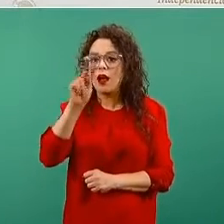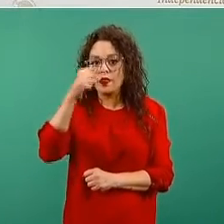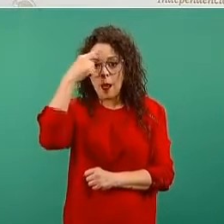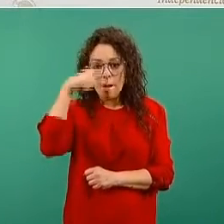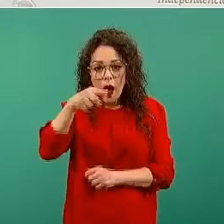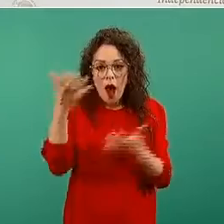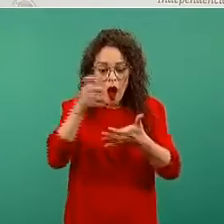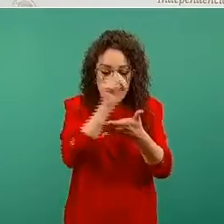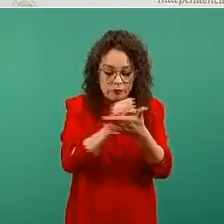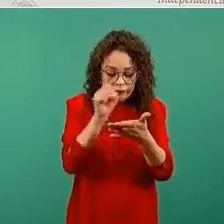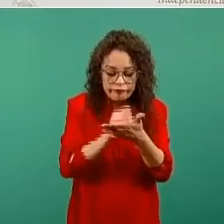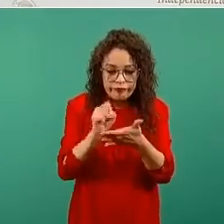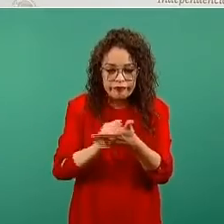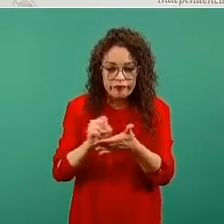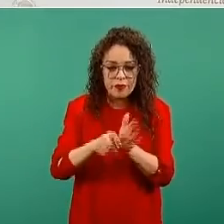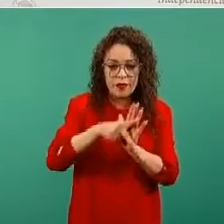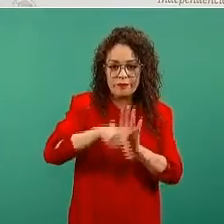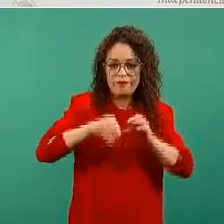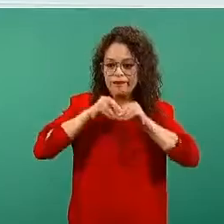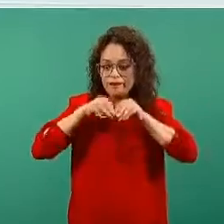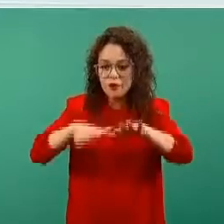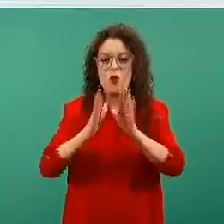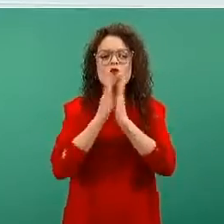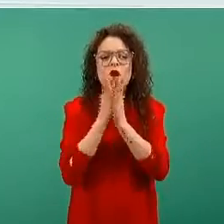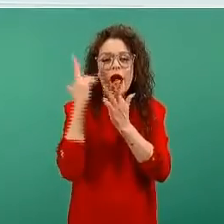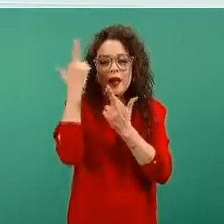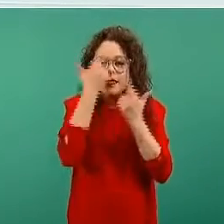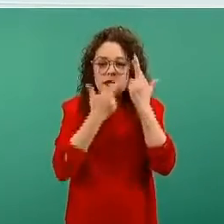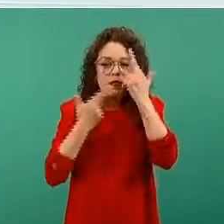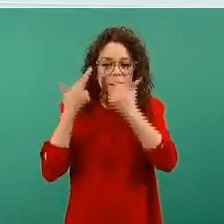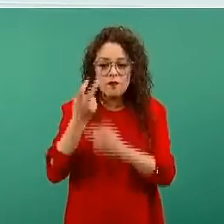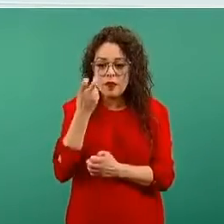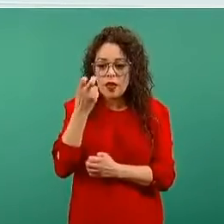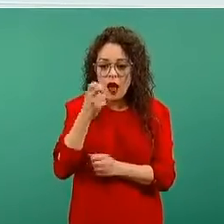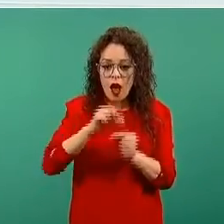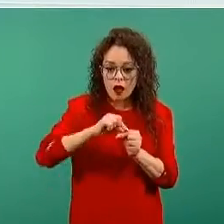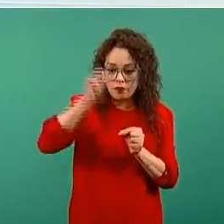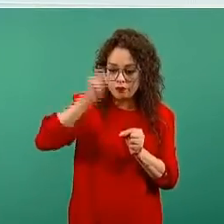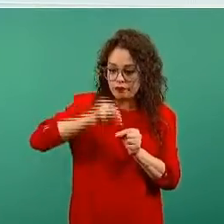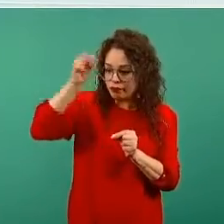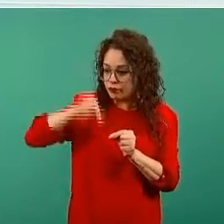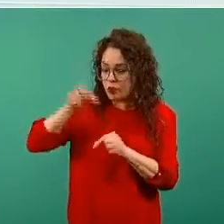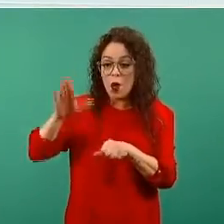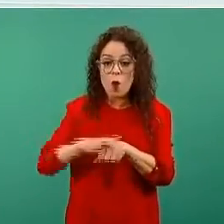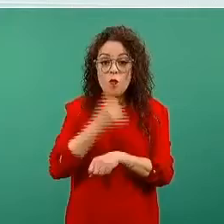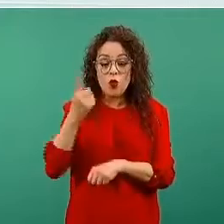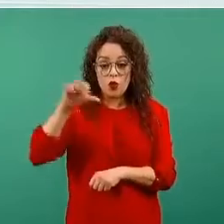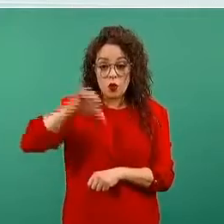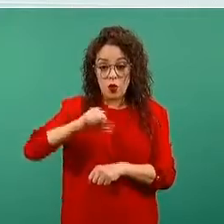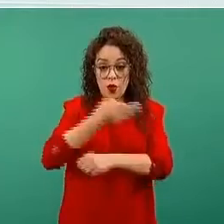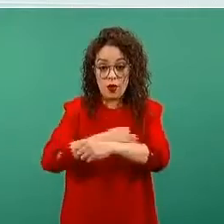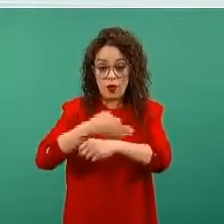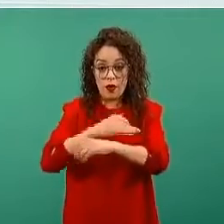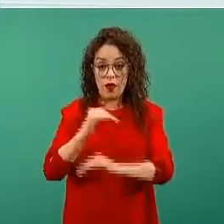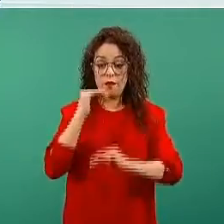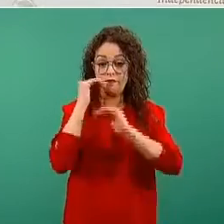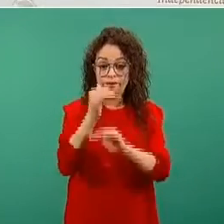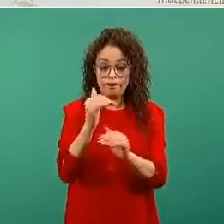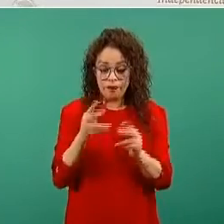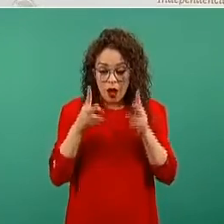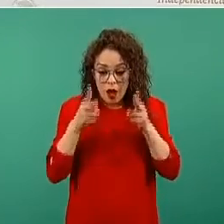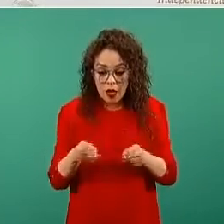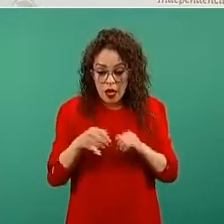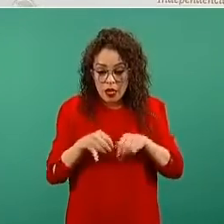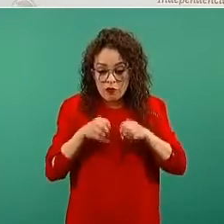prensa, que revisen la gráfica, porque a las 4 de la tarde tenemos el corte de información